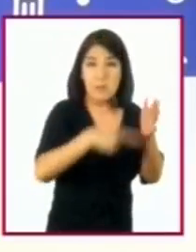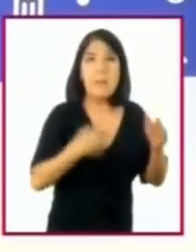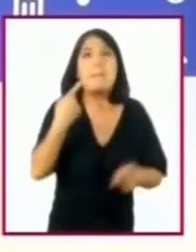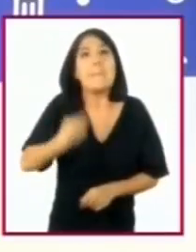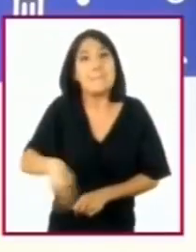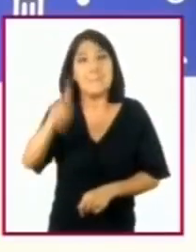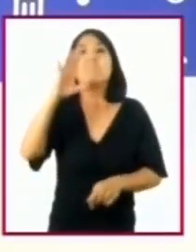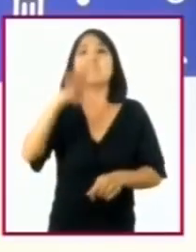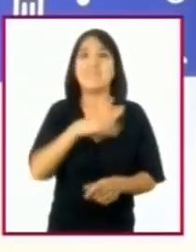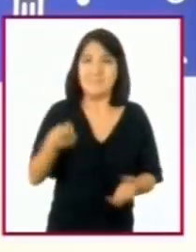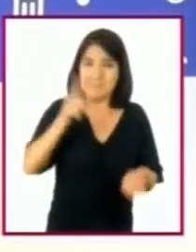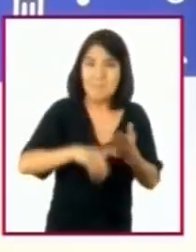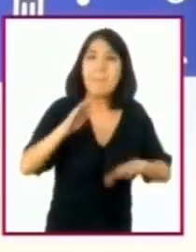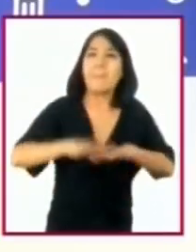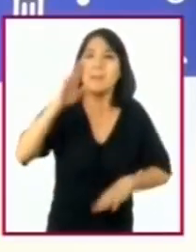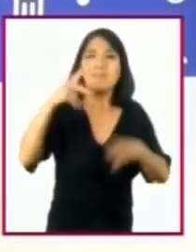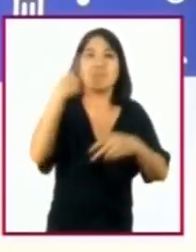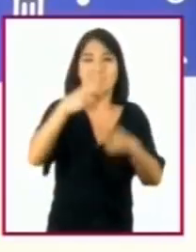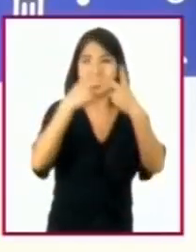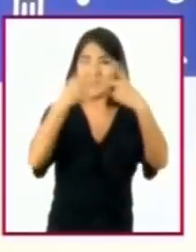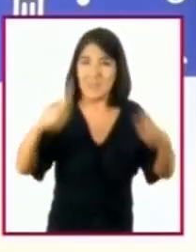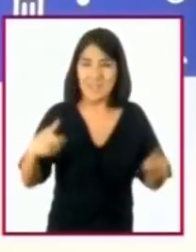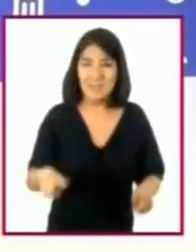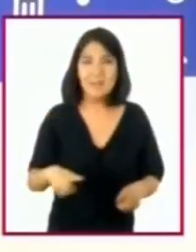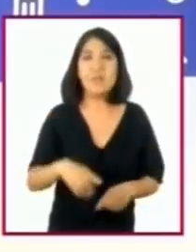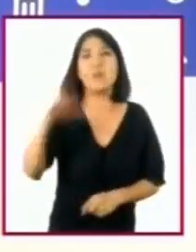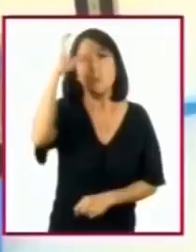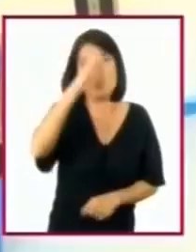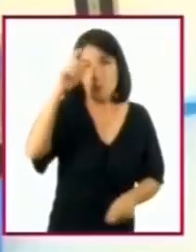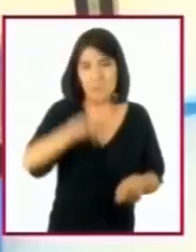más manifestaciones artísticas y culturales.